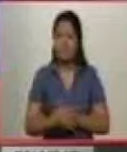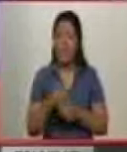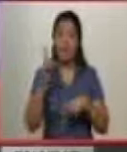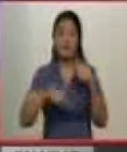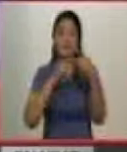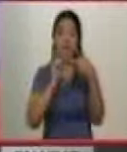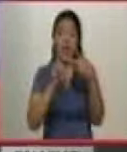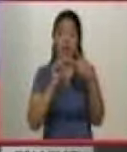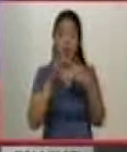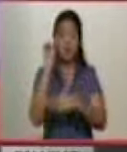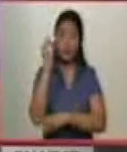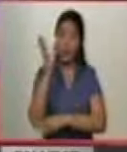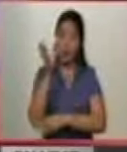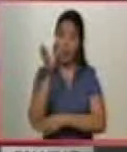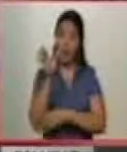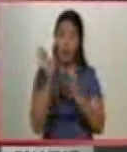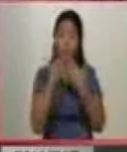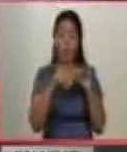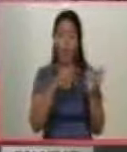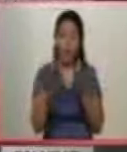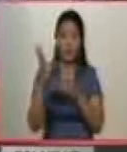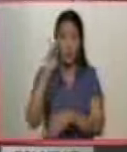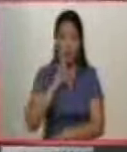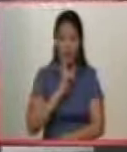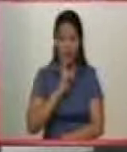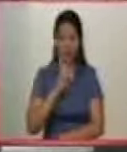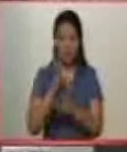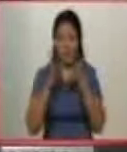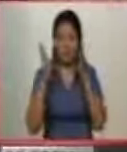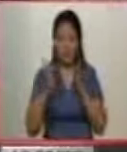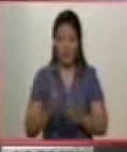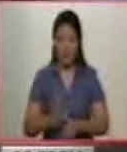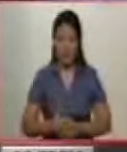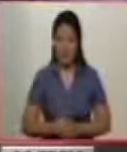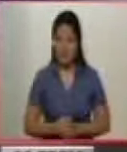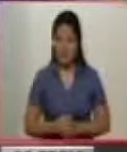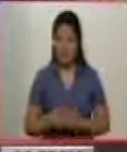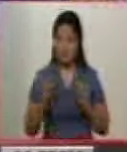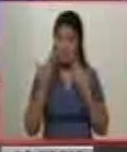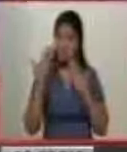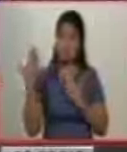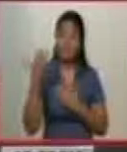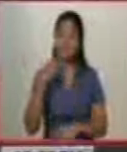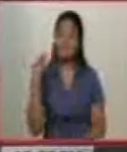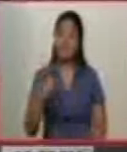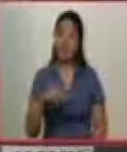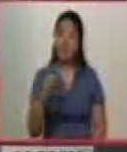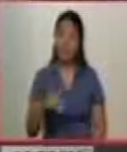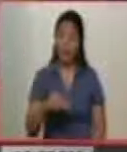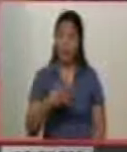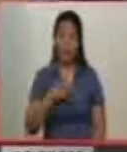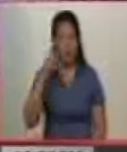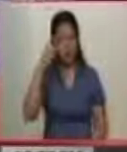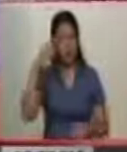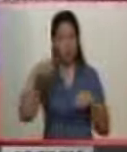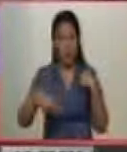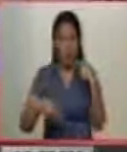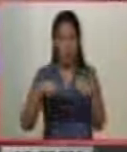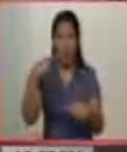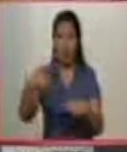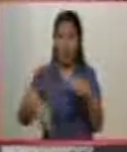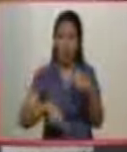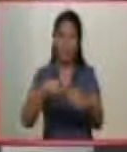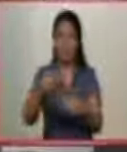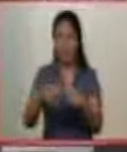segundo congreso de la Organización Bolivariana de Estudiantes. Ellos, la juventud que construye día a día a